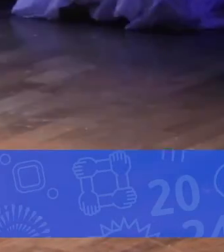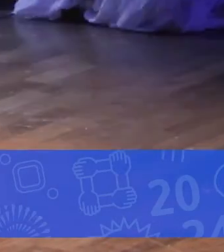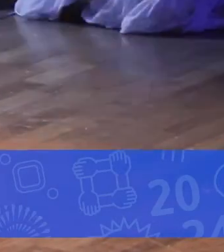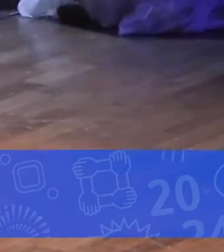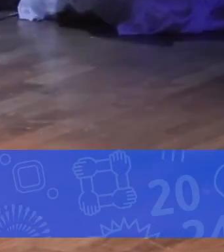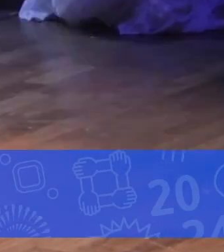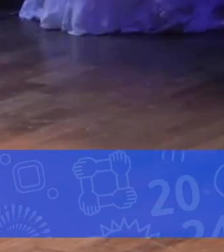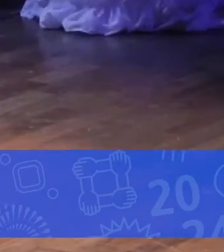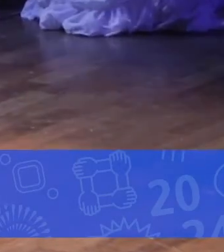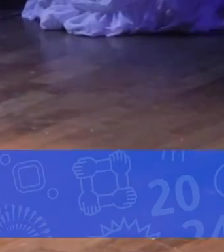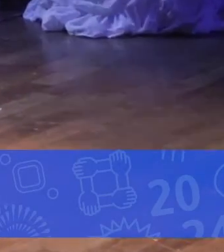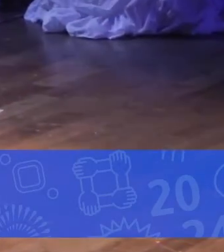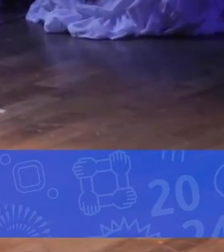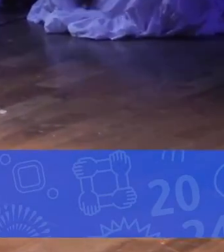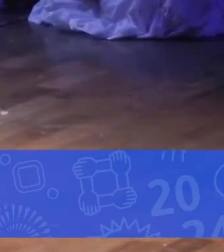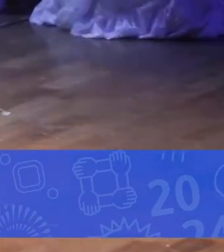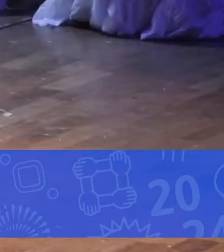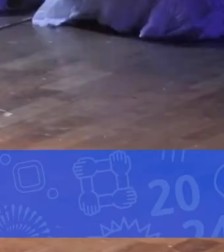azúcar para ti